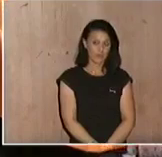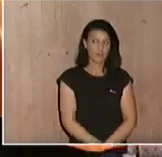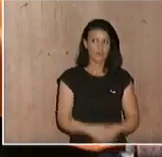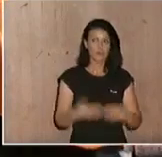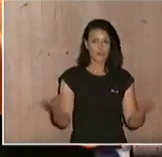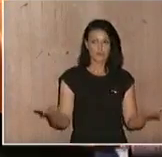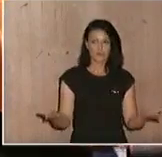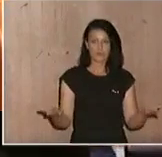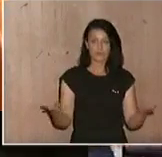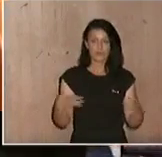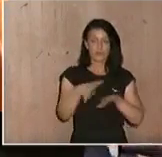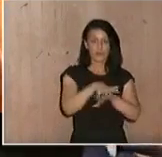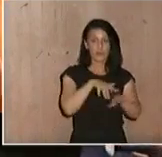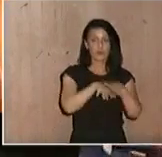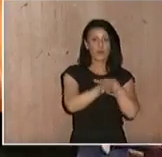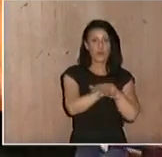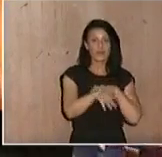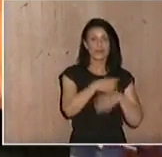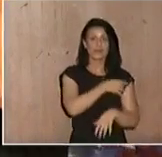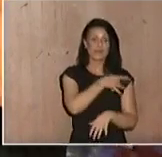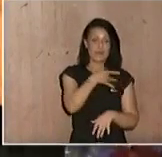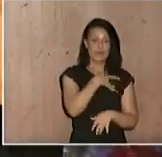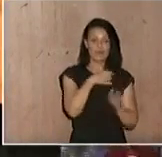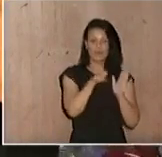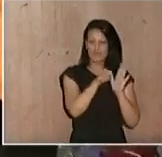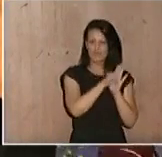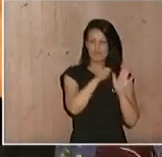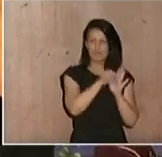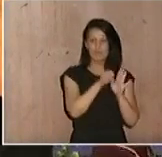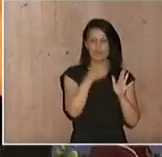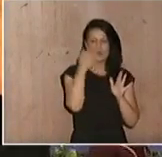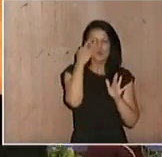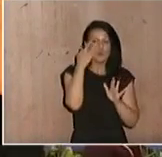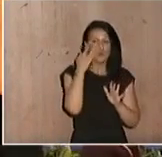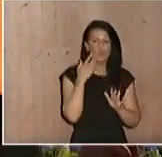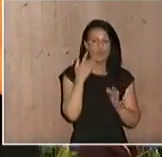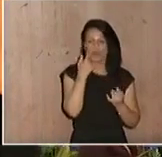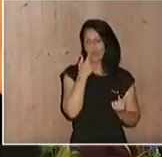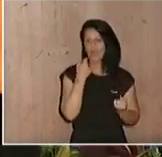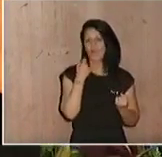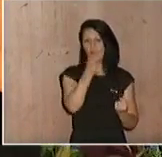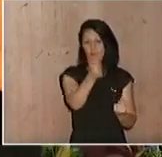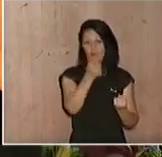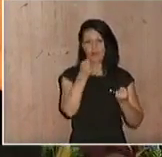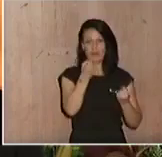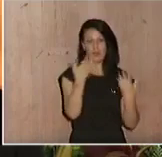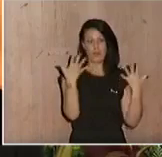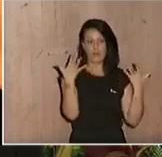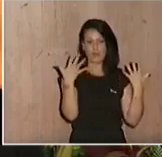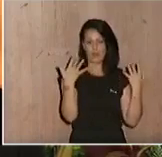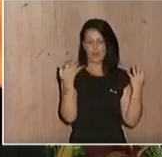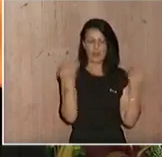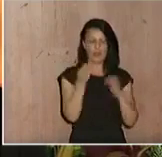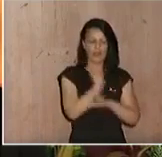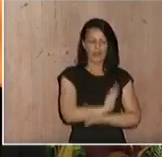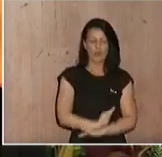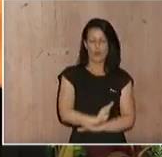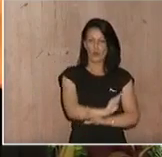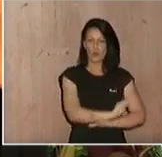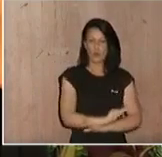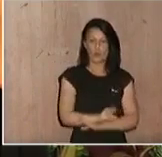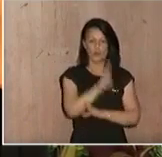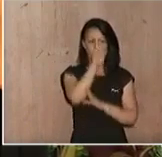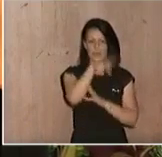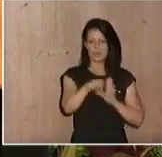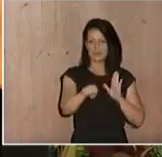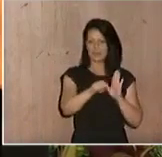Recibid, en fin, los guantes blancos como símbolo de la pureza y la fortaleza que vuestras manos han de conservar y también como